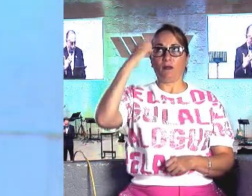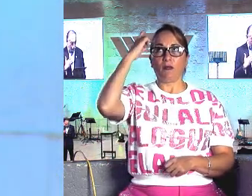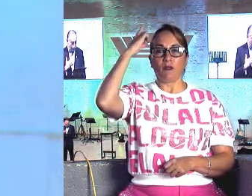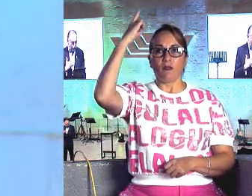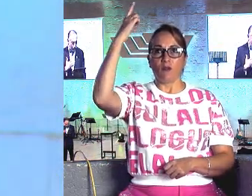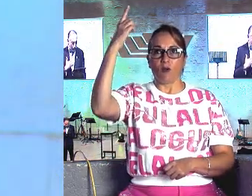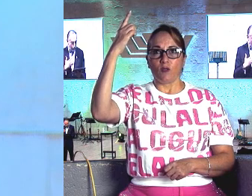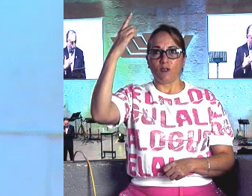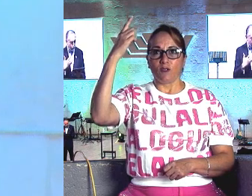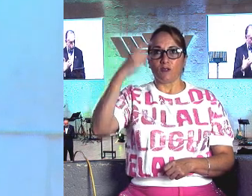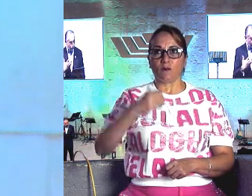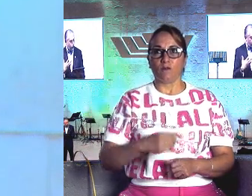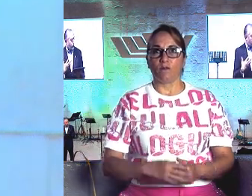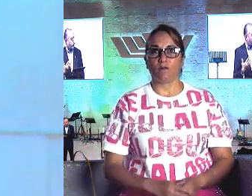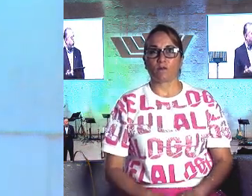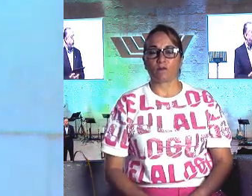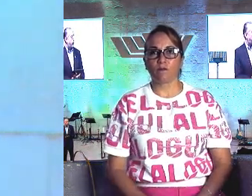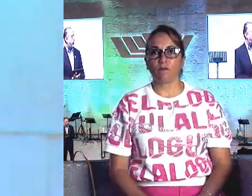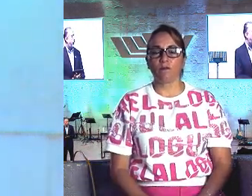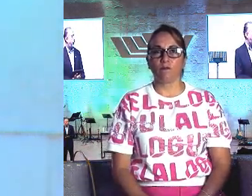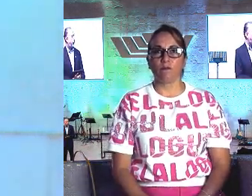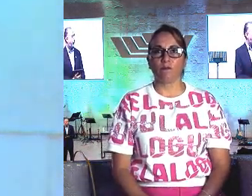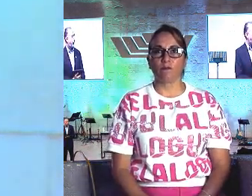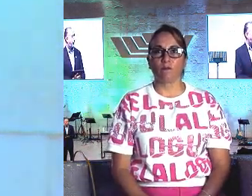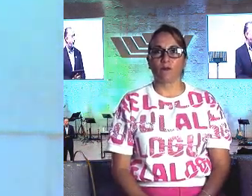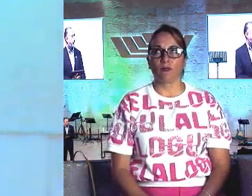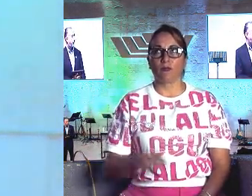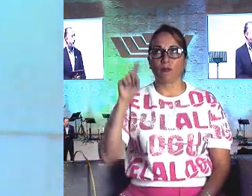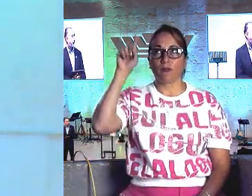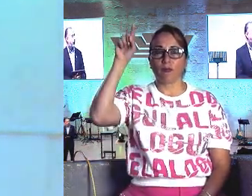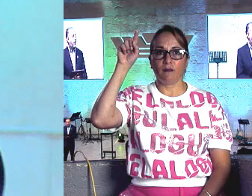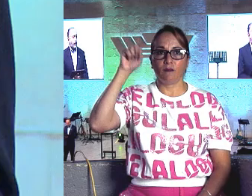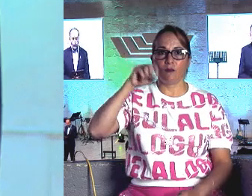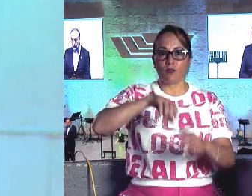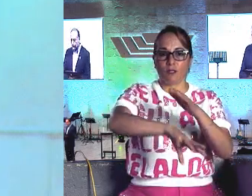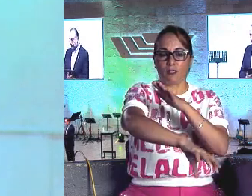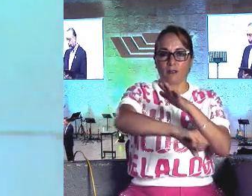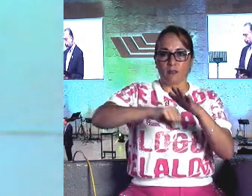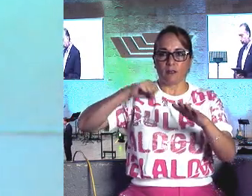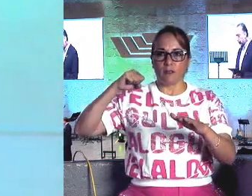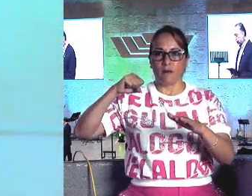Dios que me salve, mi Dios que me rescata. Ahora,